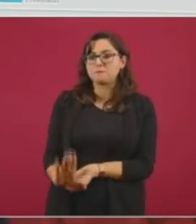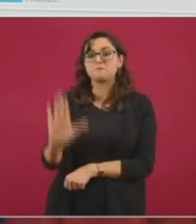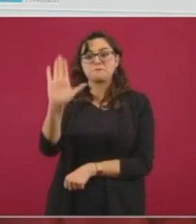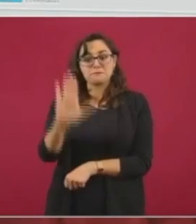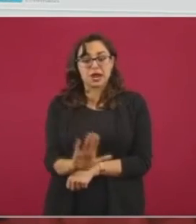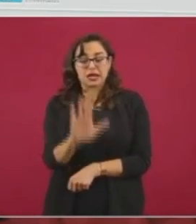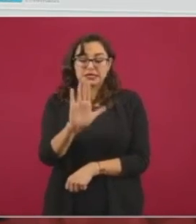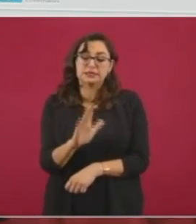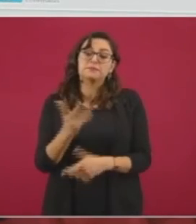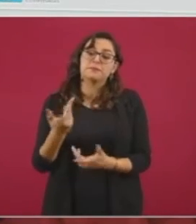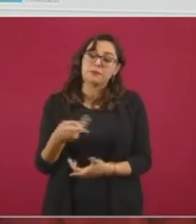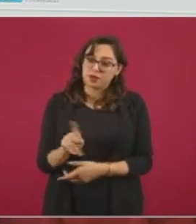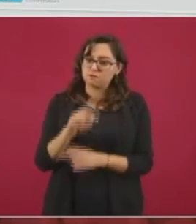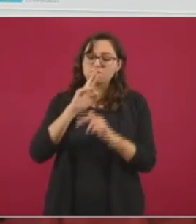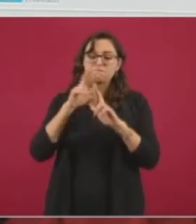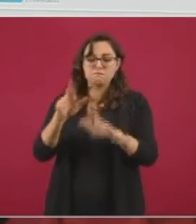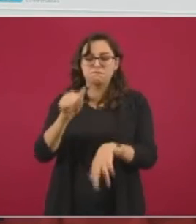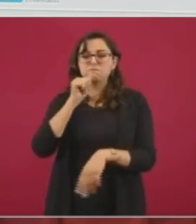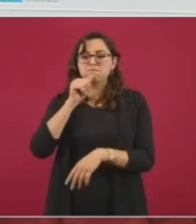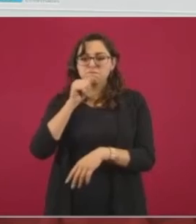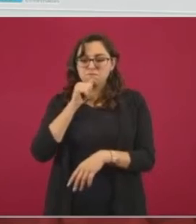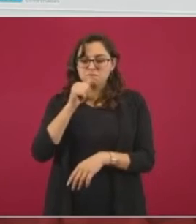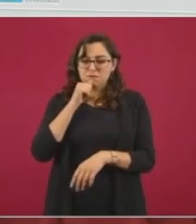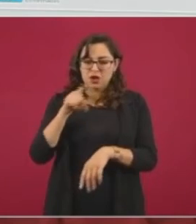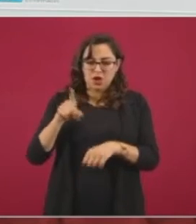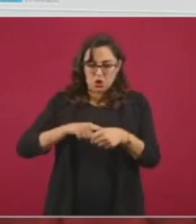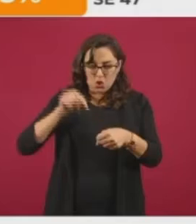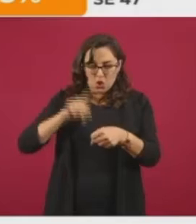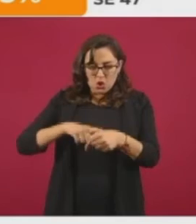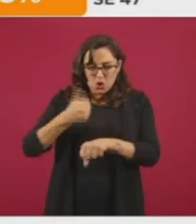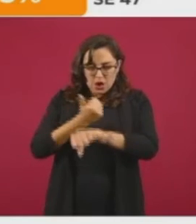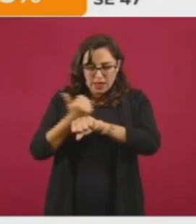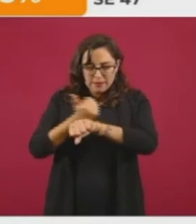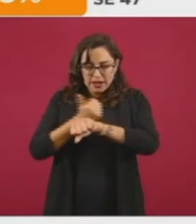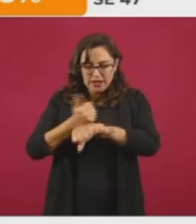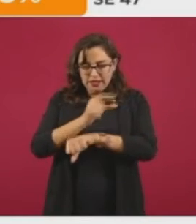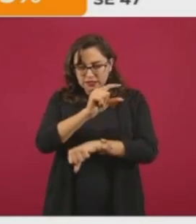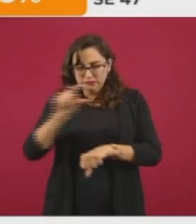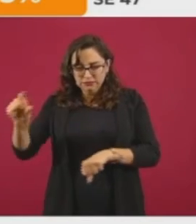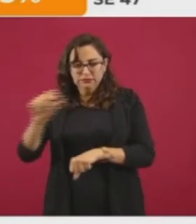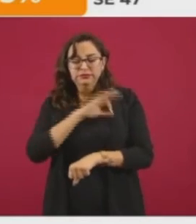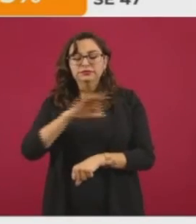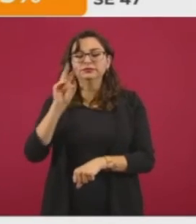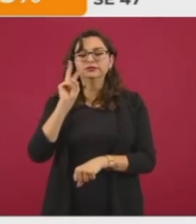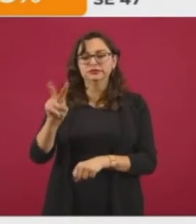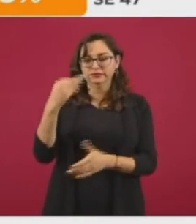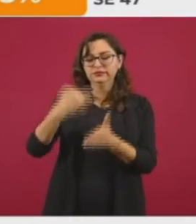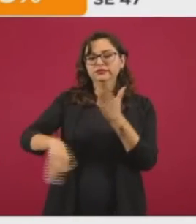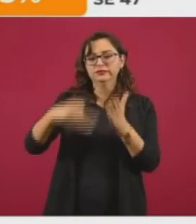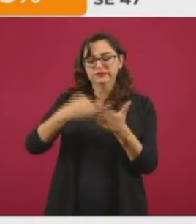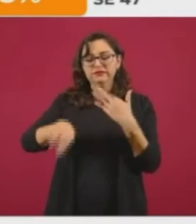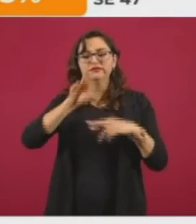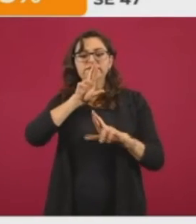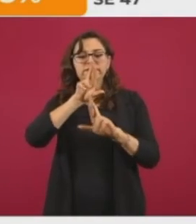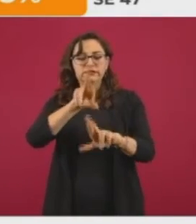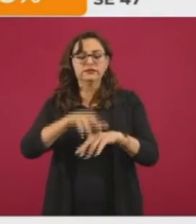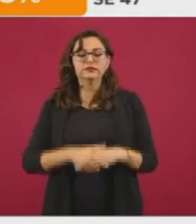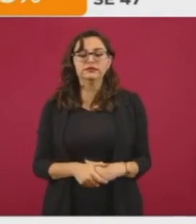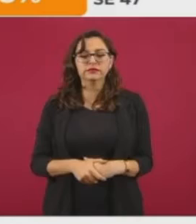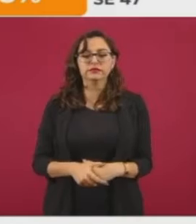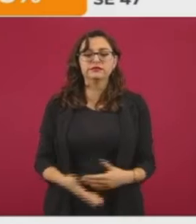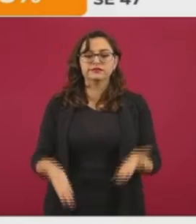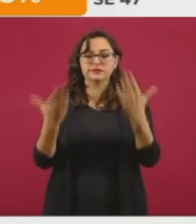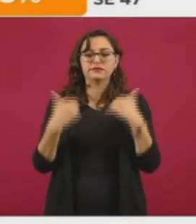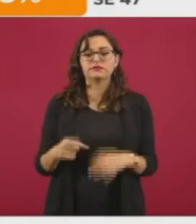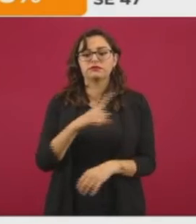espera de un resultado, que es la barra amarilla que tenemos en esta última semana número 47.